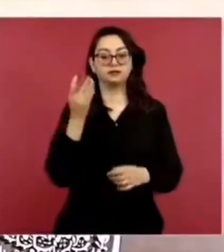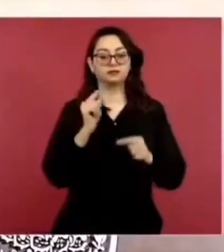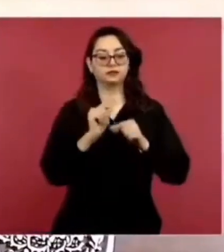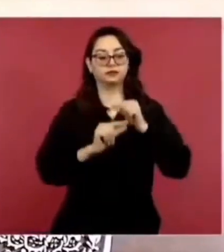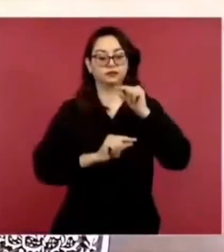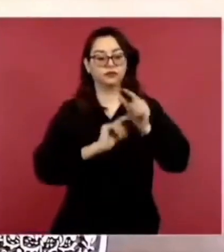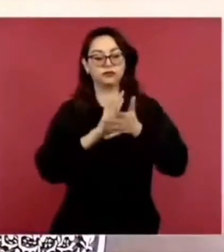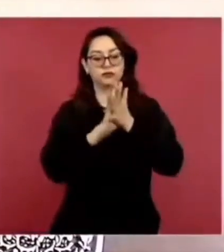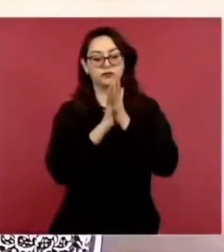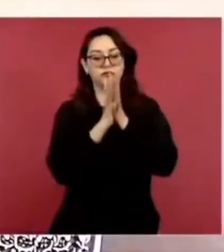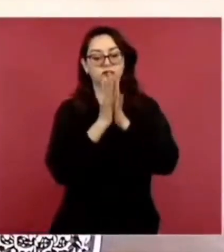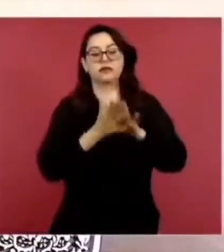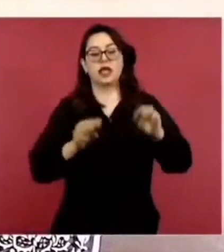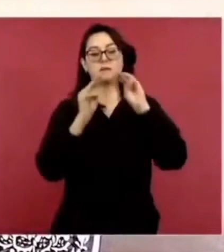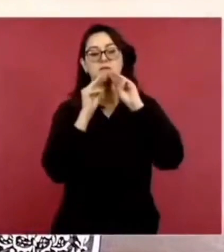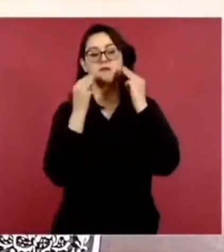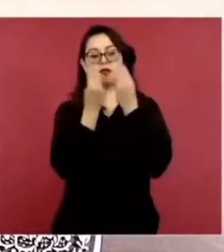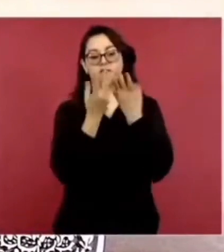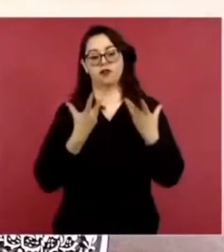Luna y otros.